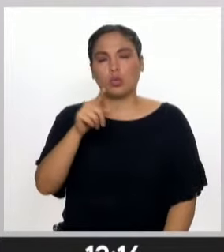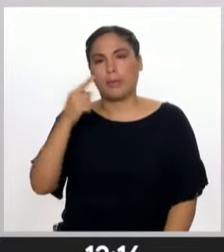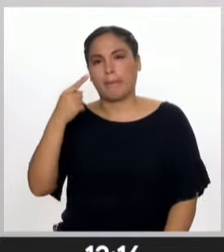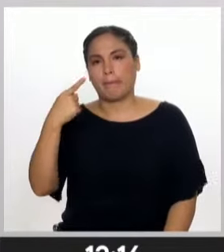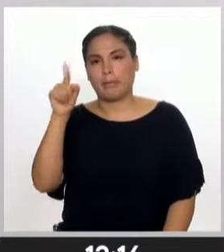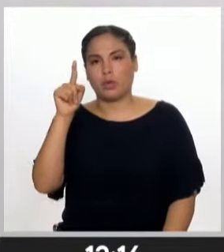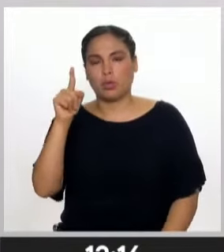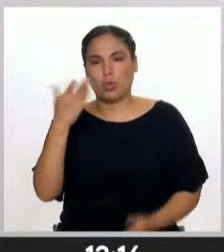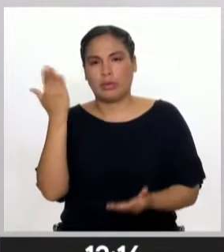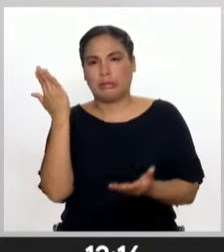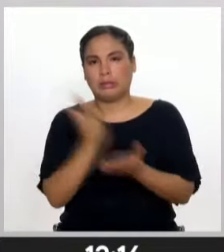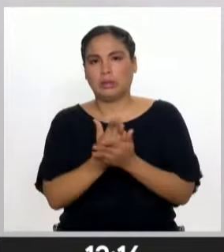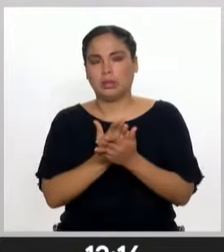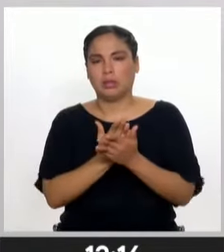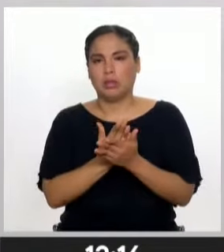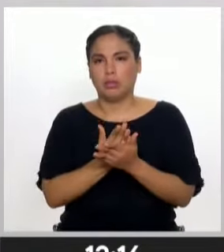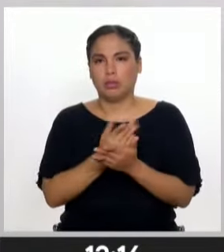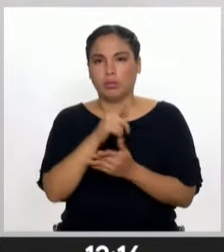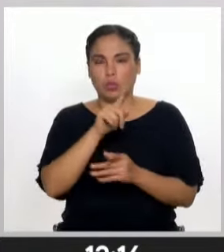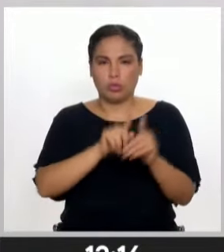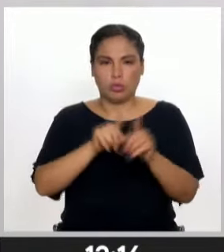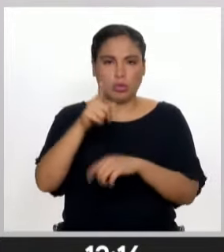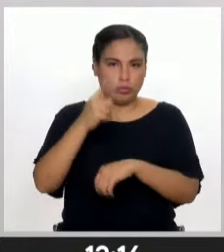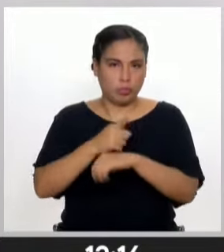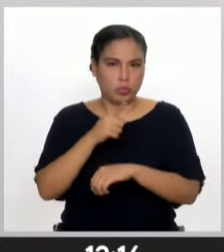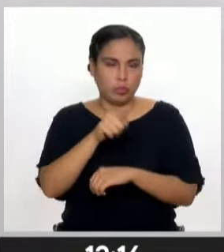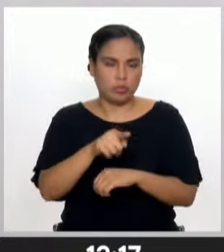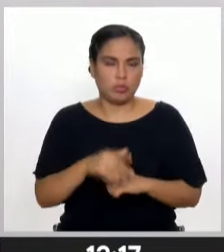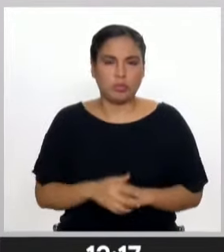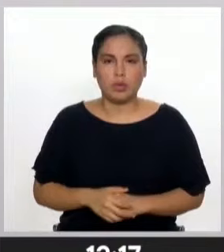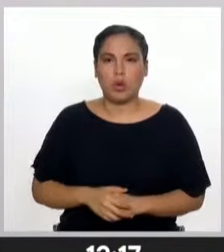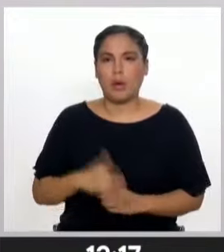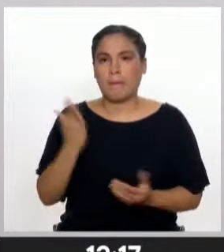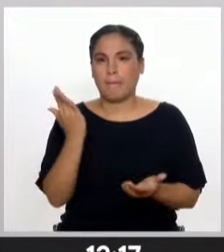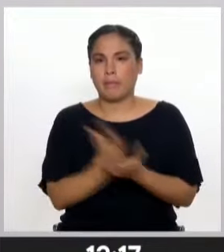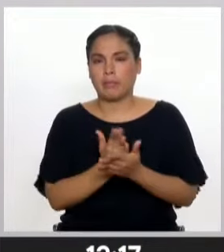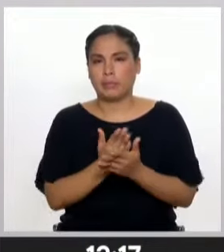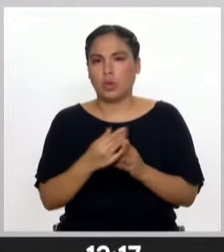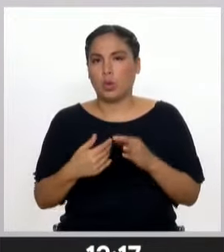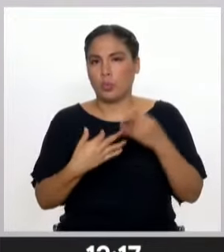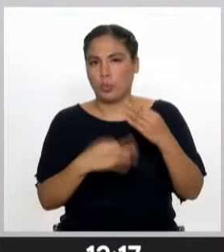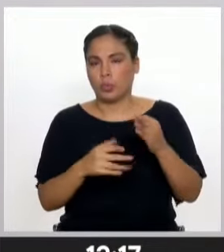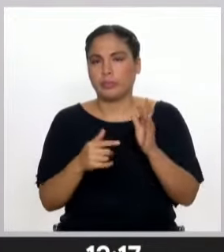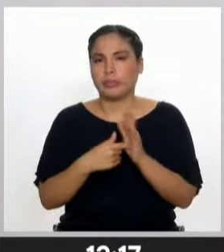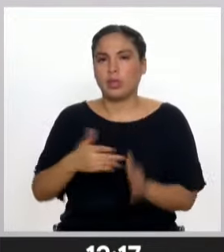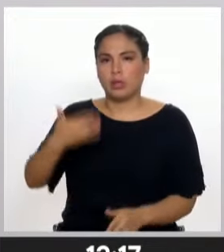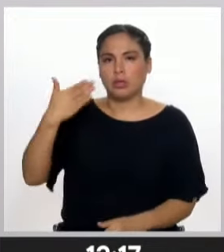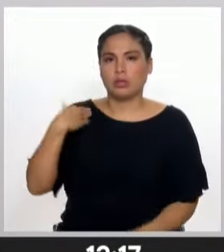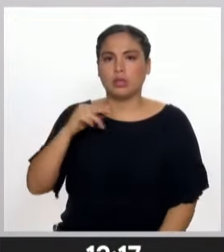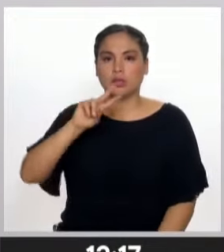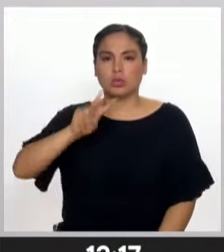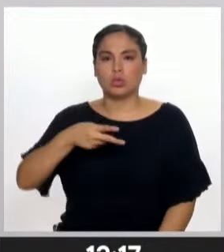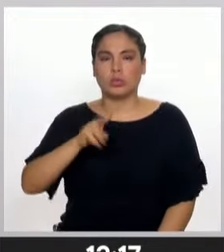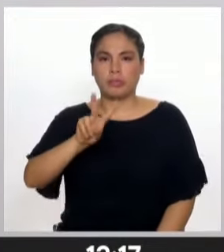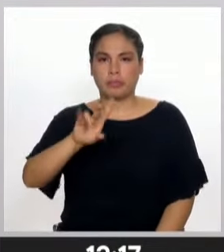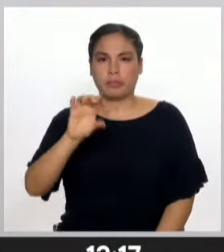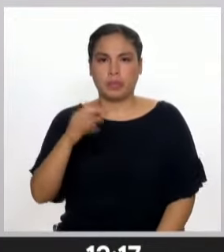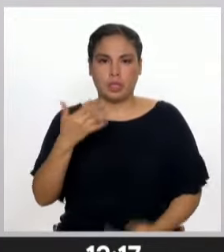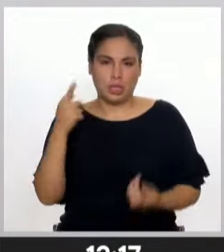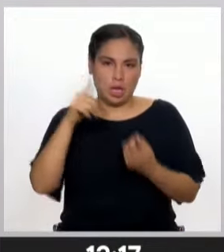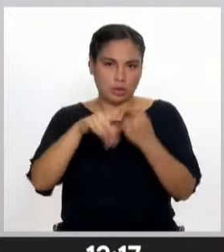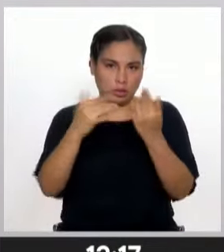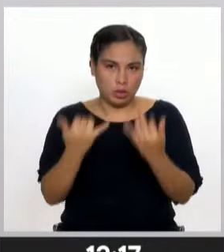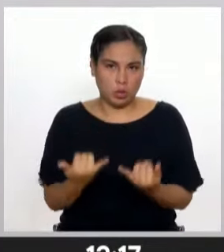cobrar, así como 9.426 prescripciones de multas desde el 2020 a la fecha por